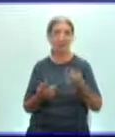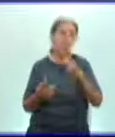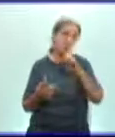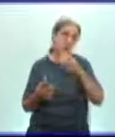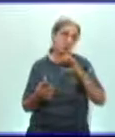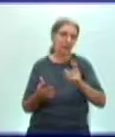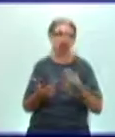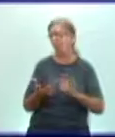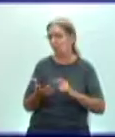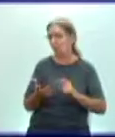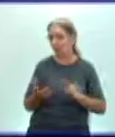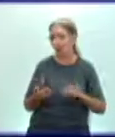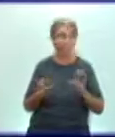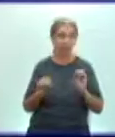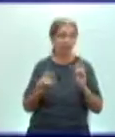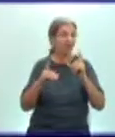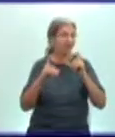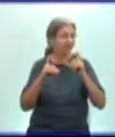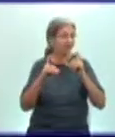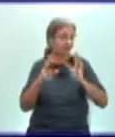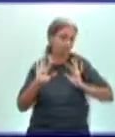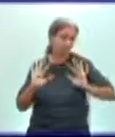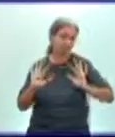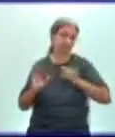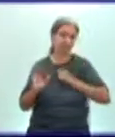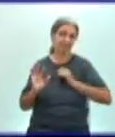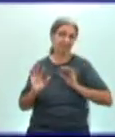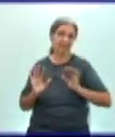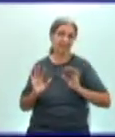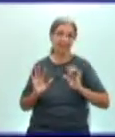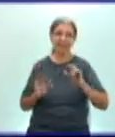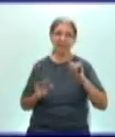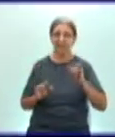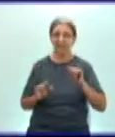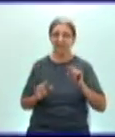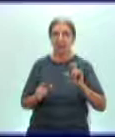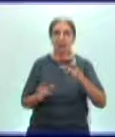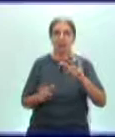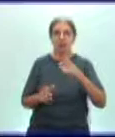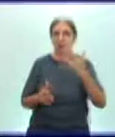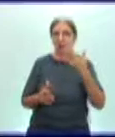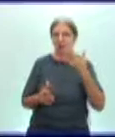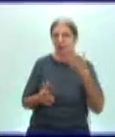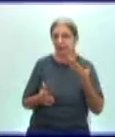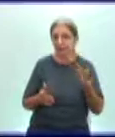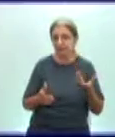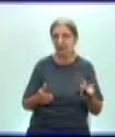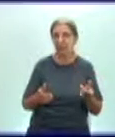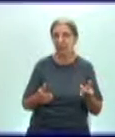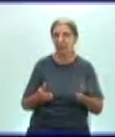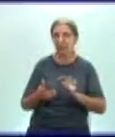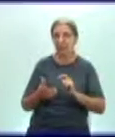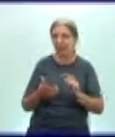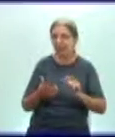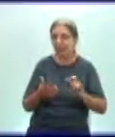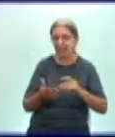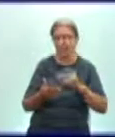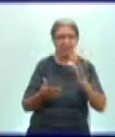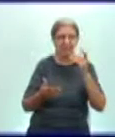una foto si lo quiere, que el cuento es una obra narrativa breve, que es una obra de